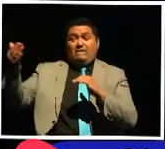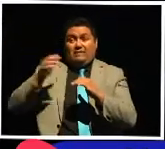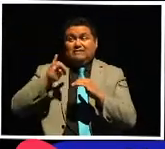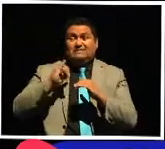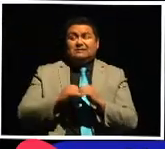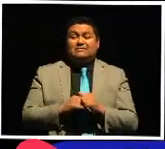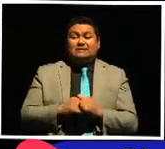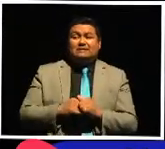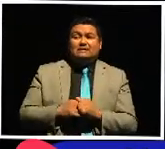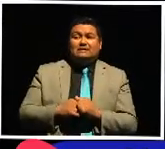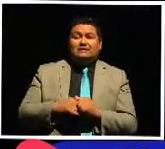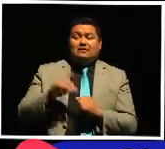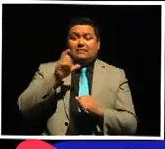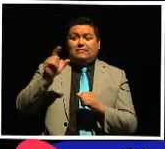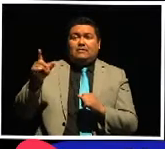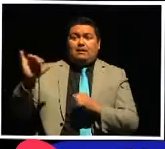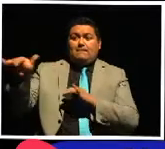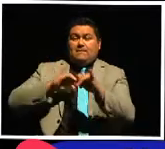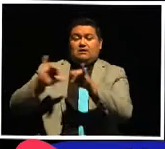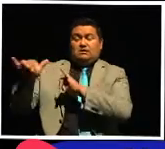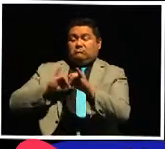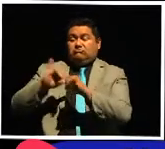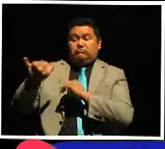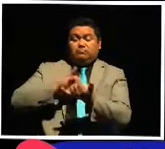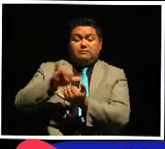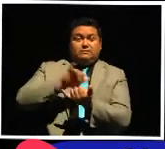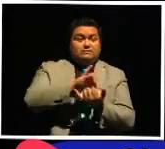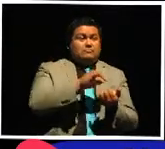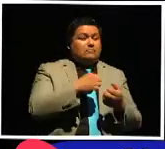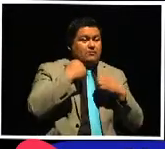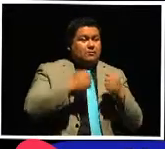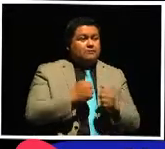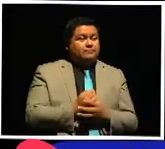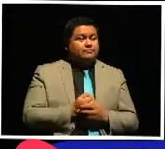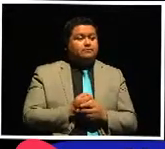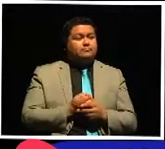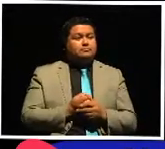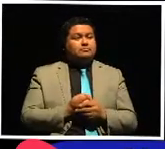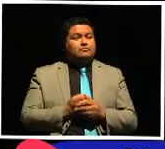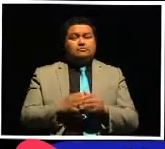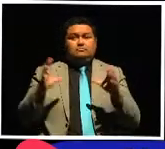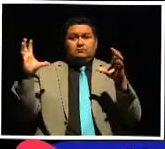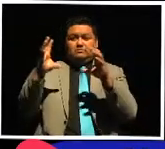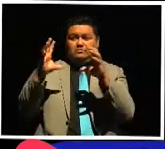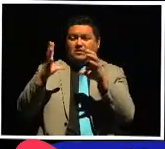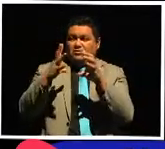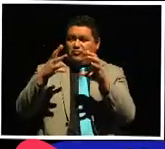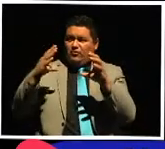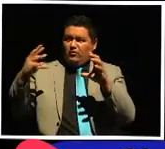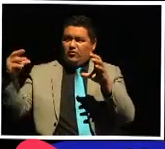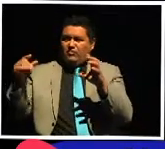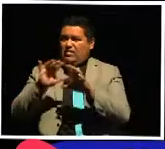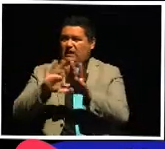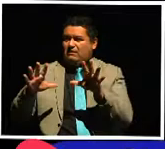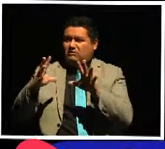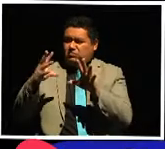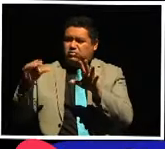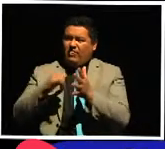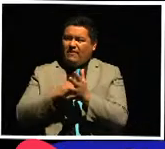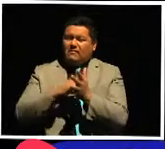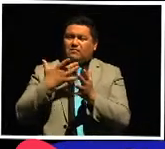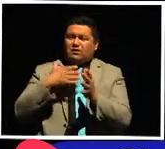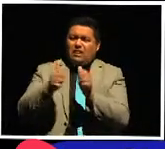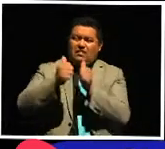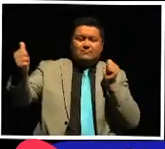hay gas o personas mandando mensajes, uno puede verla. Porque la fuerza de gravitación se bajó por distancia.